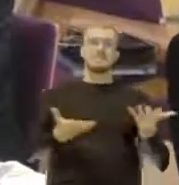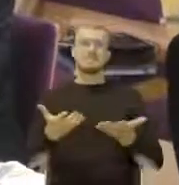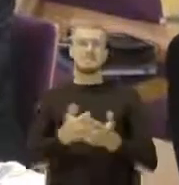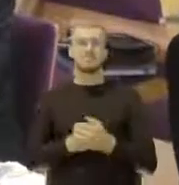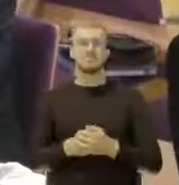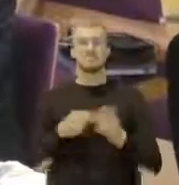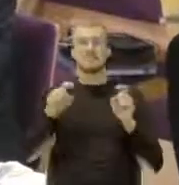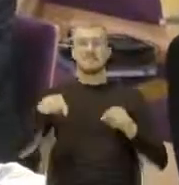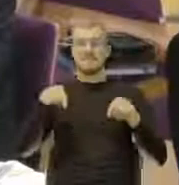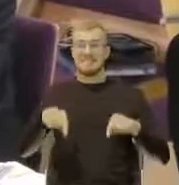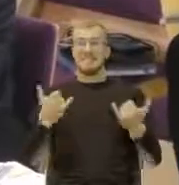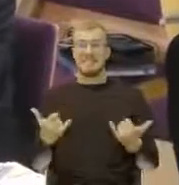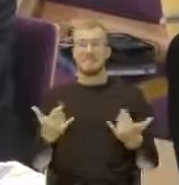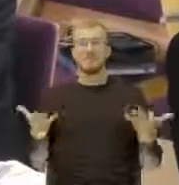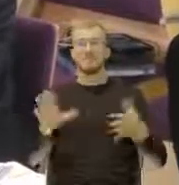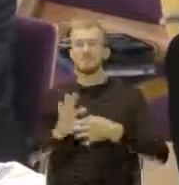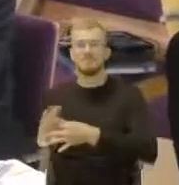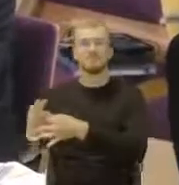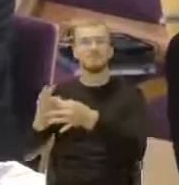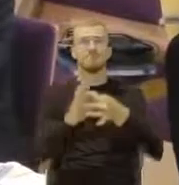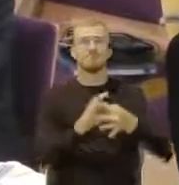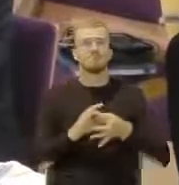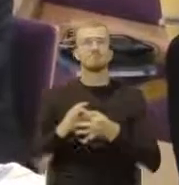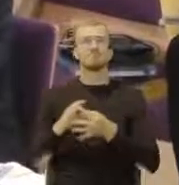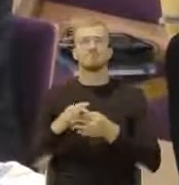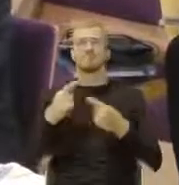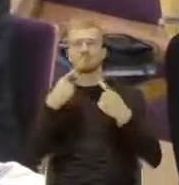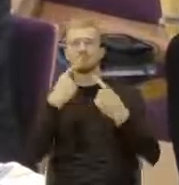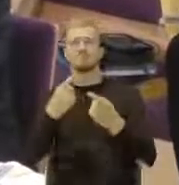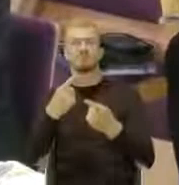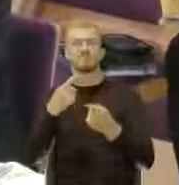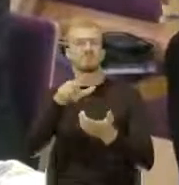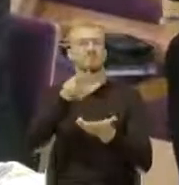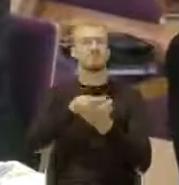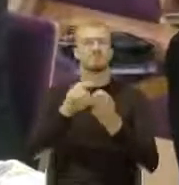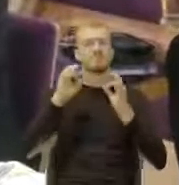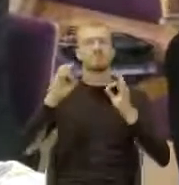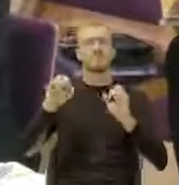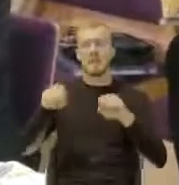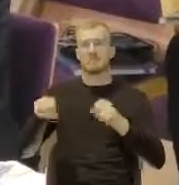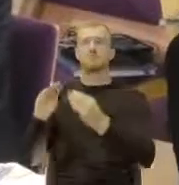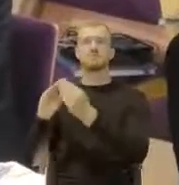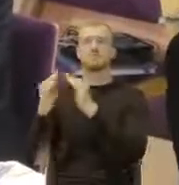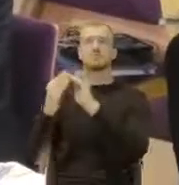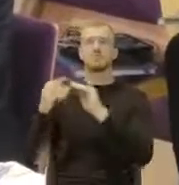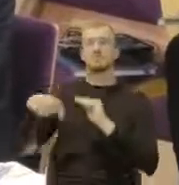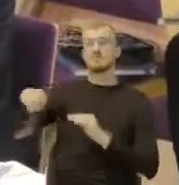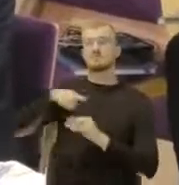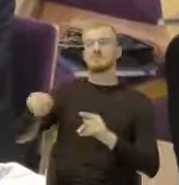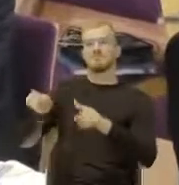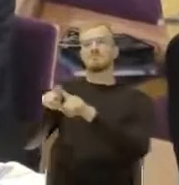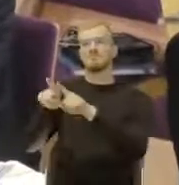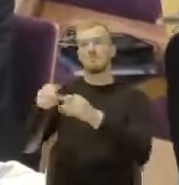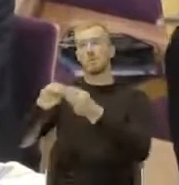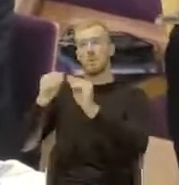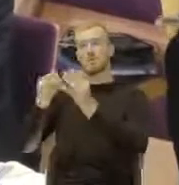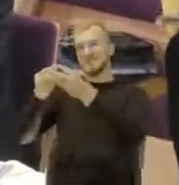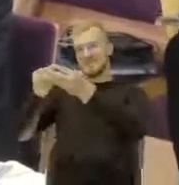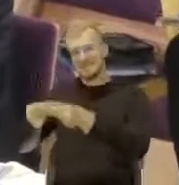esta dificultad que lamentablemente está convirtiendo a más pobres en mucho más pobres y con ello está